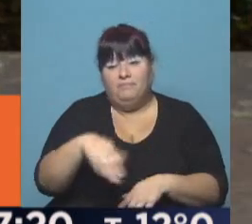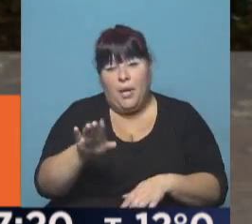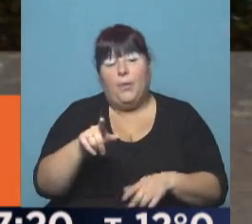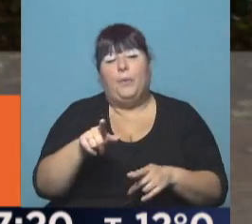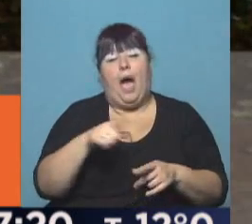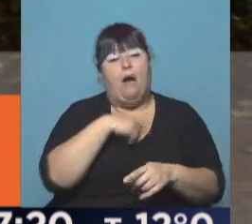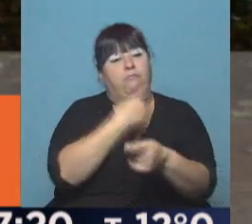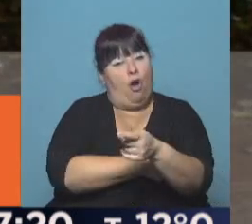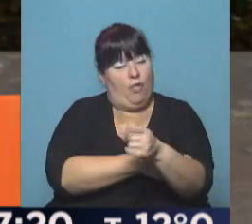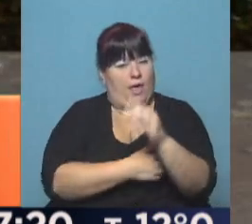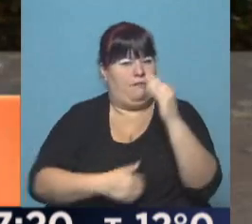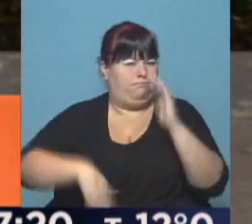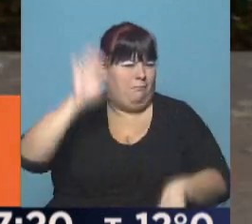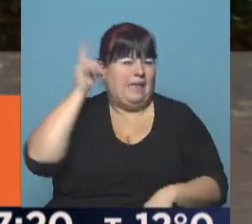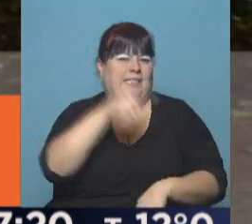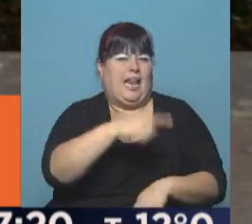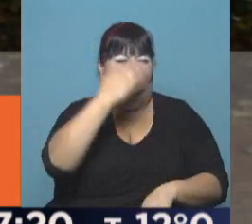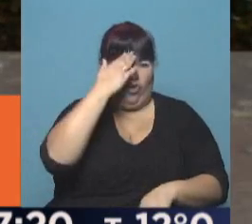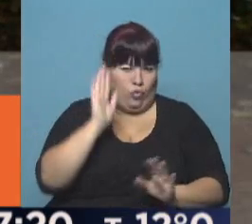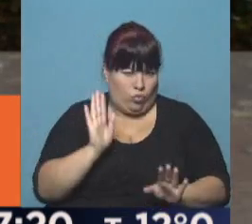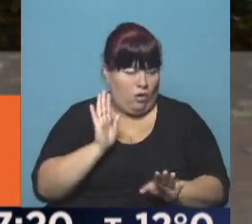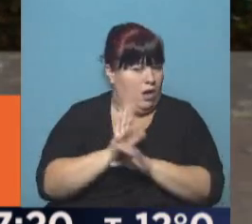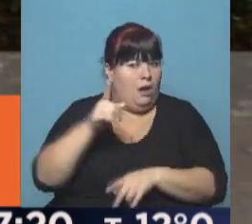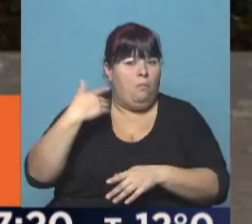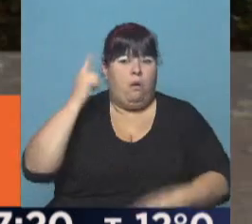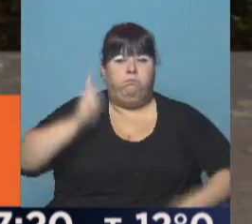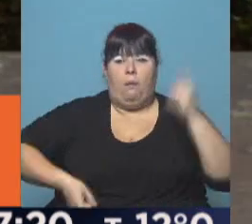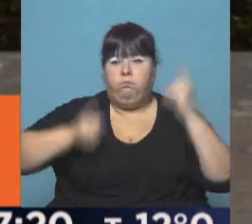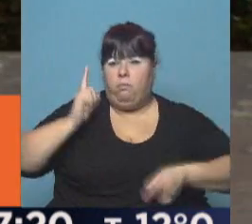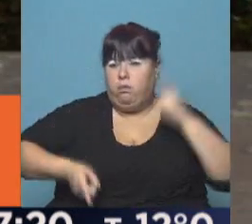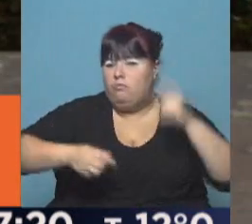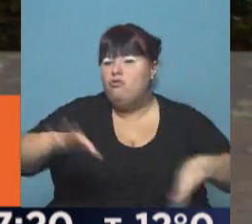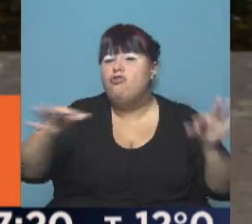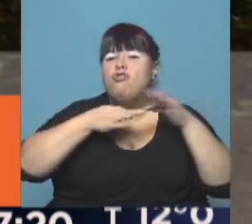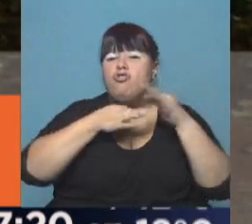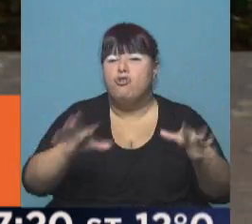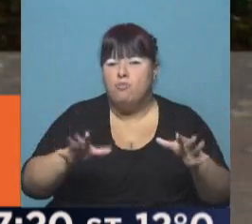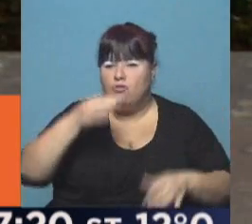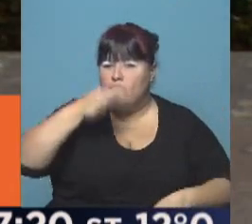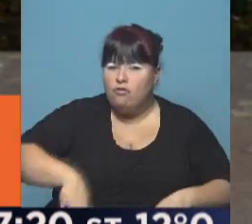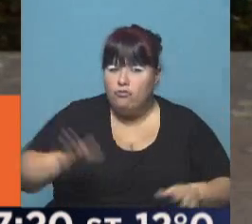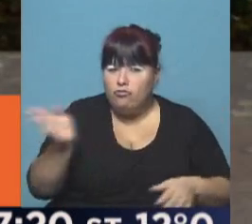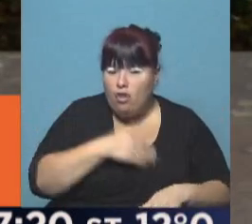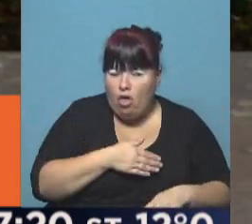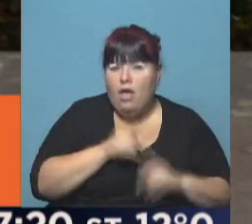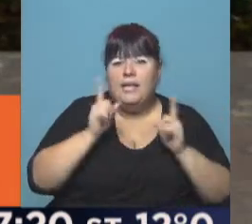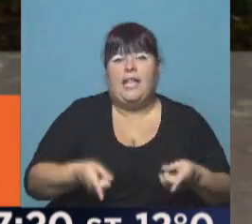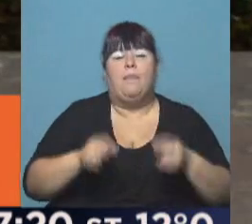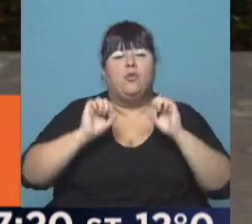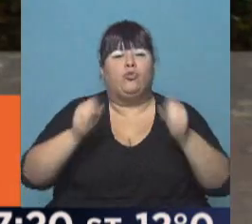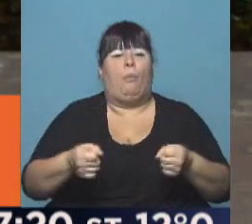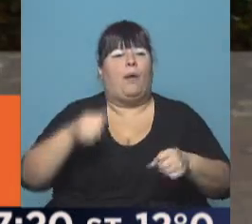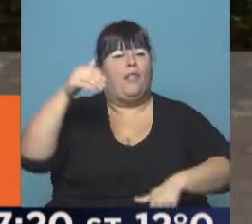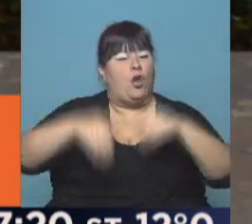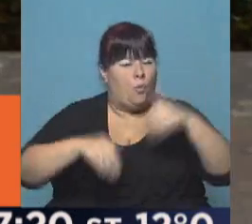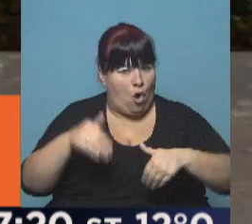un poder supraconstitucional. O sea, ella va a poder hacer lo que quiera, entre otras cosas, suspender esas